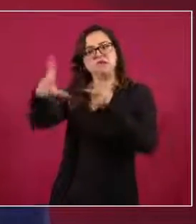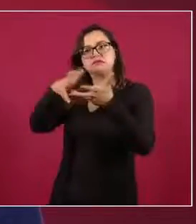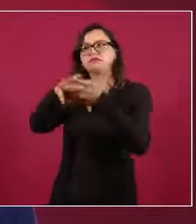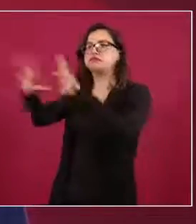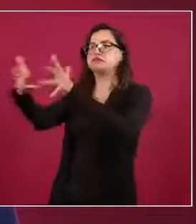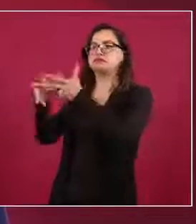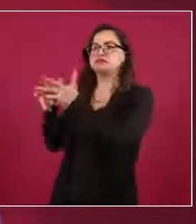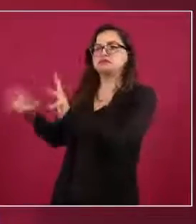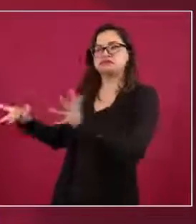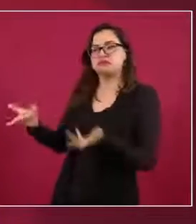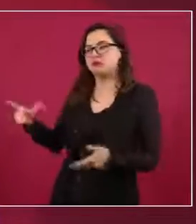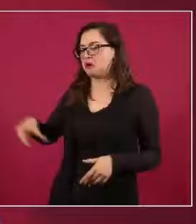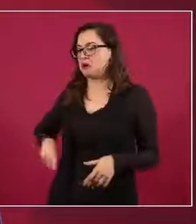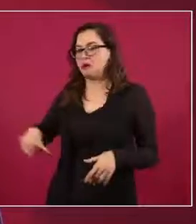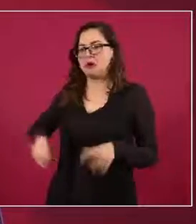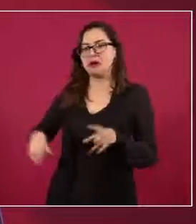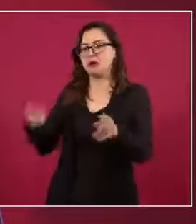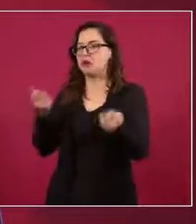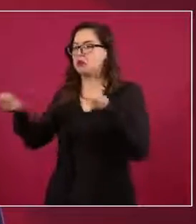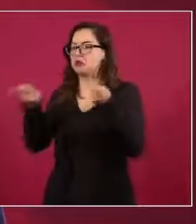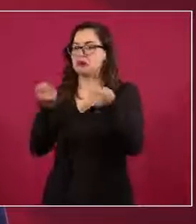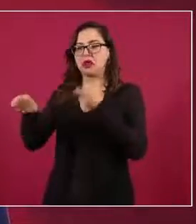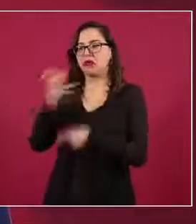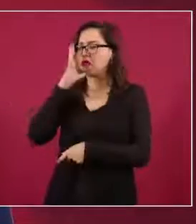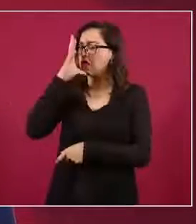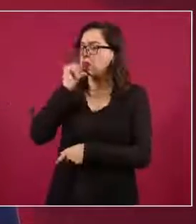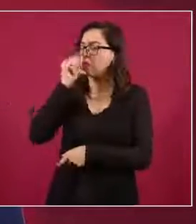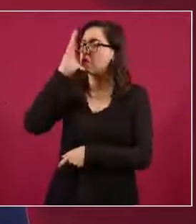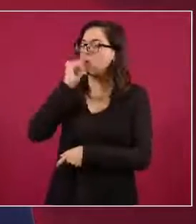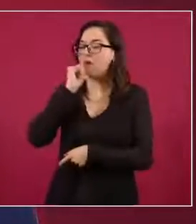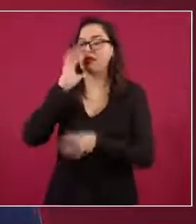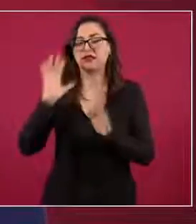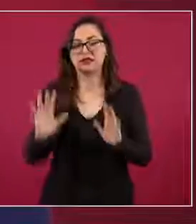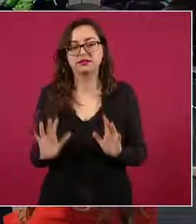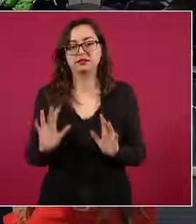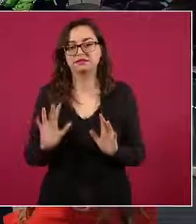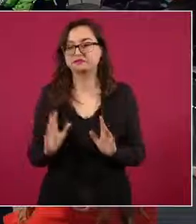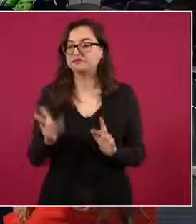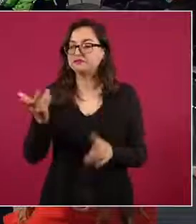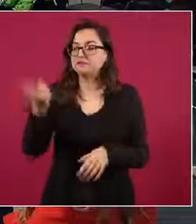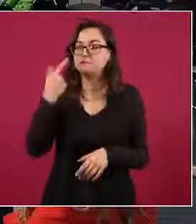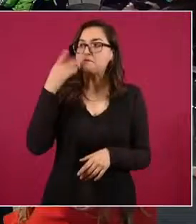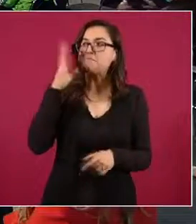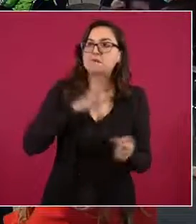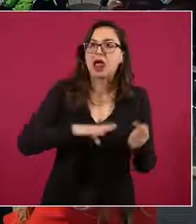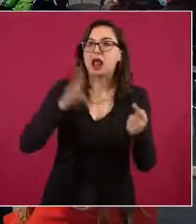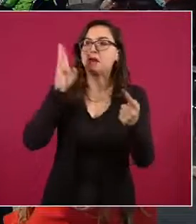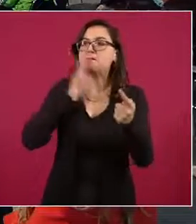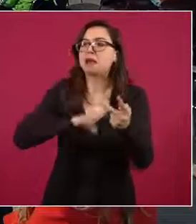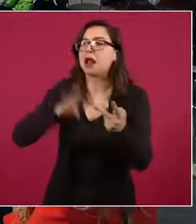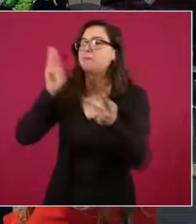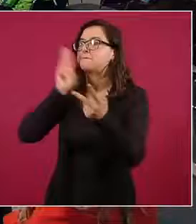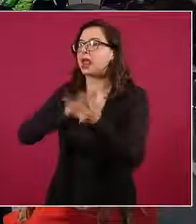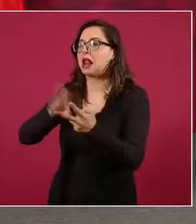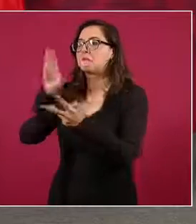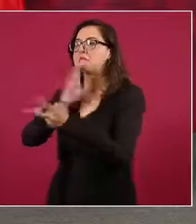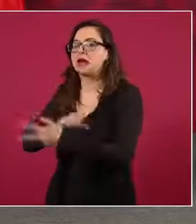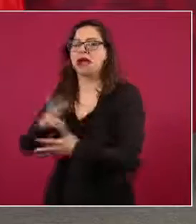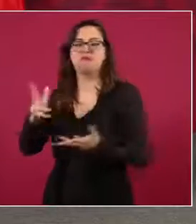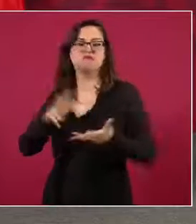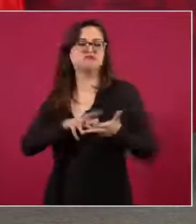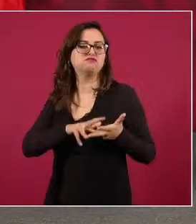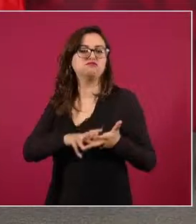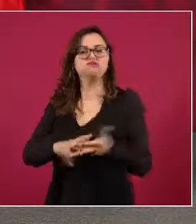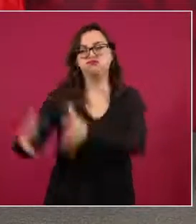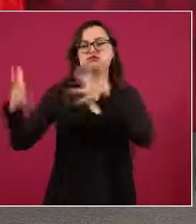gobierno de la transformación, cómo está la violencia. Un poco